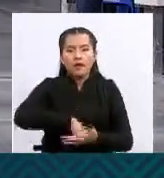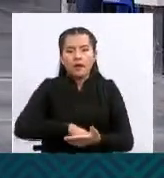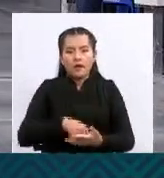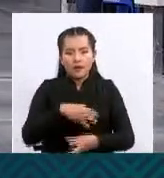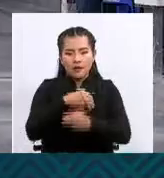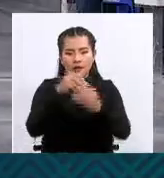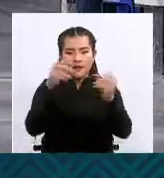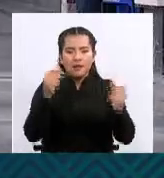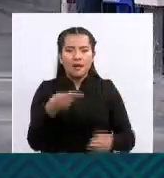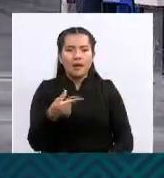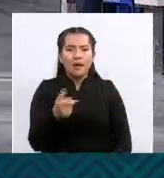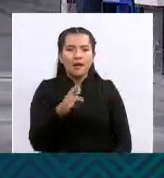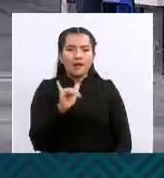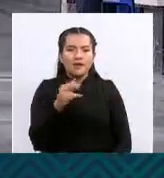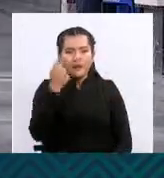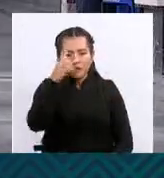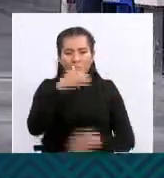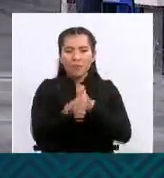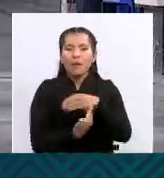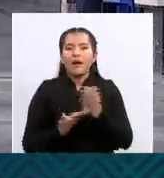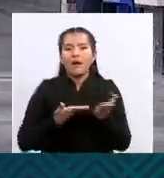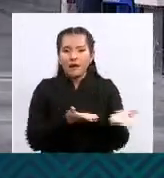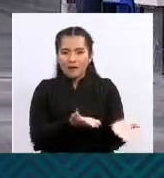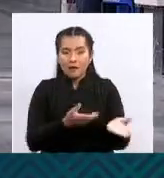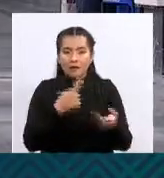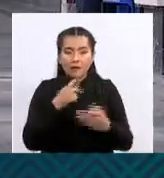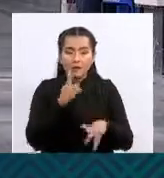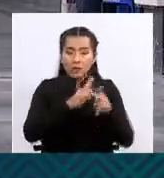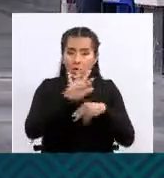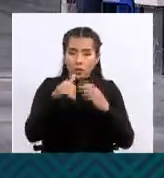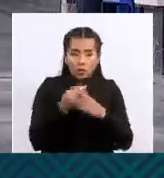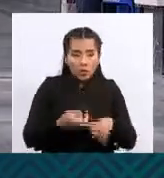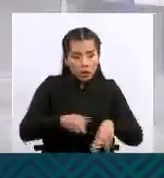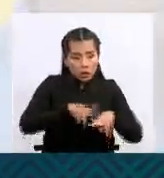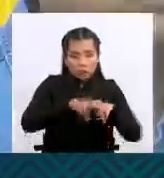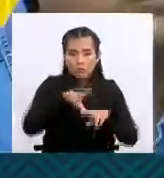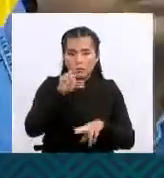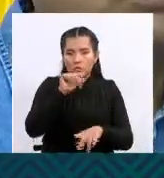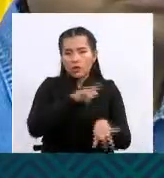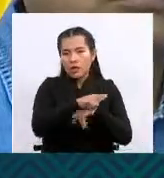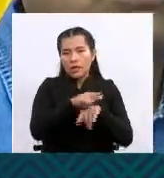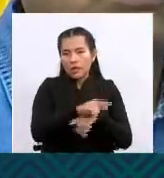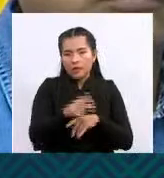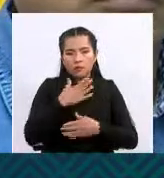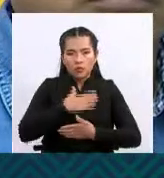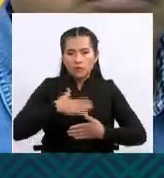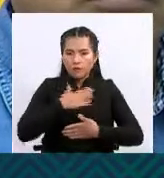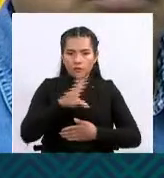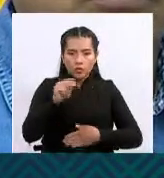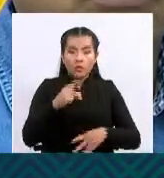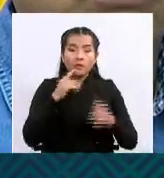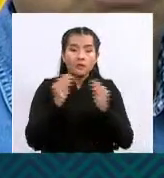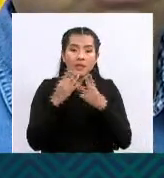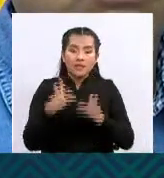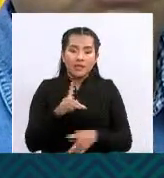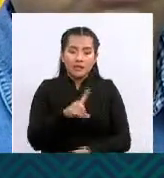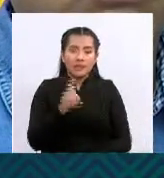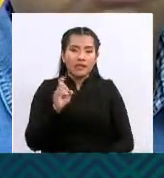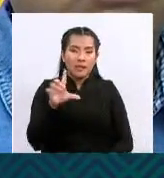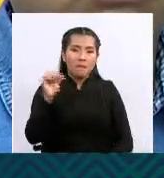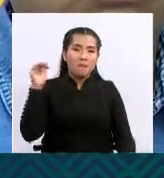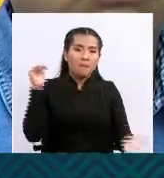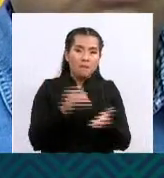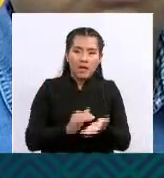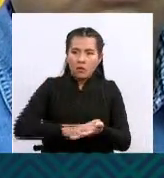este alimento. Por tanto, piden a la población no dejarse engañar con el incremento del mismo. Ha acopiado 120 mil toneladas de grano de